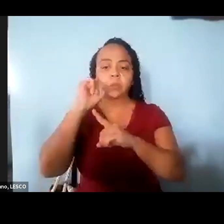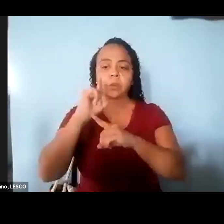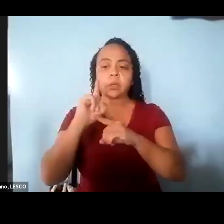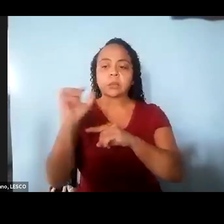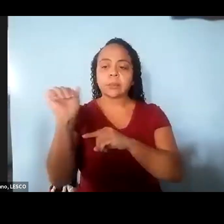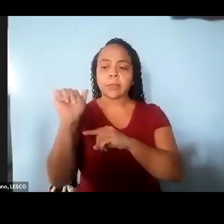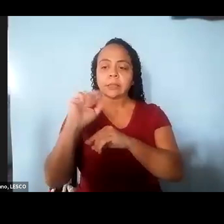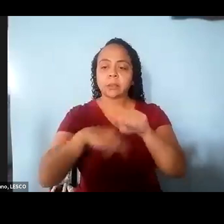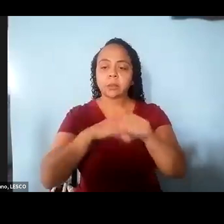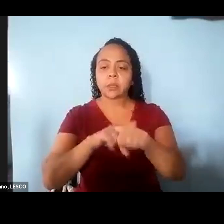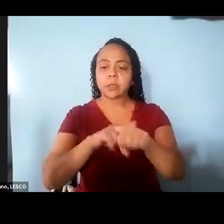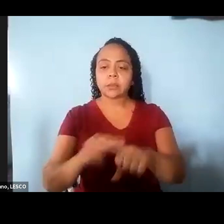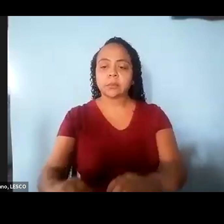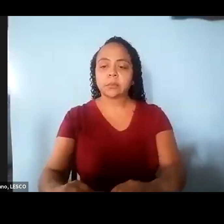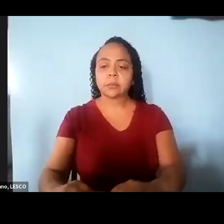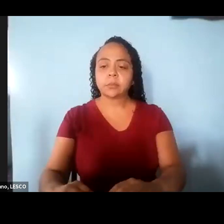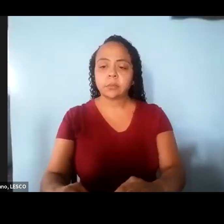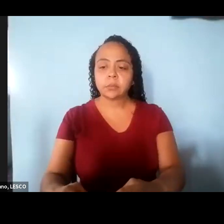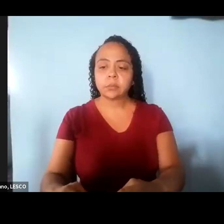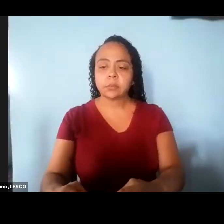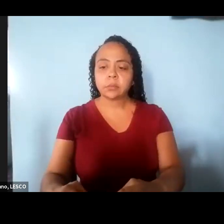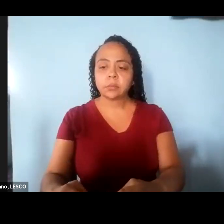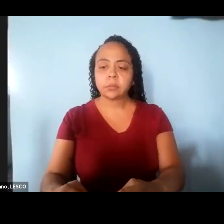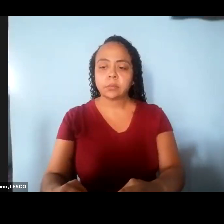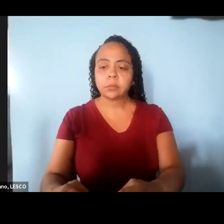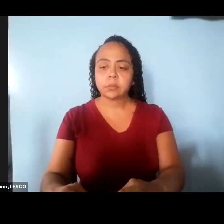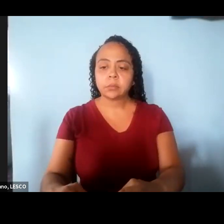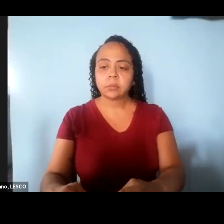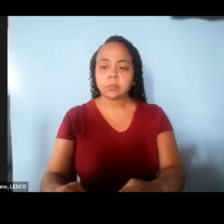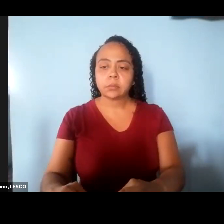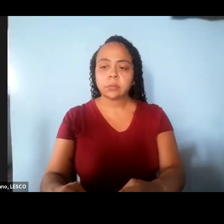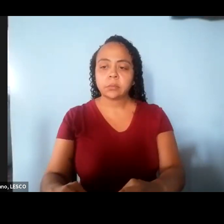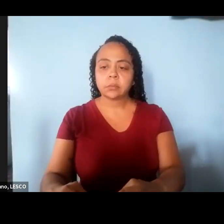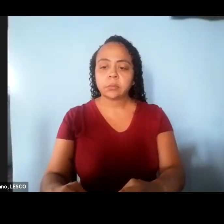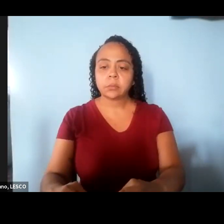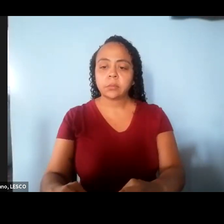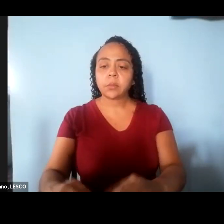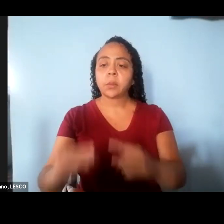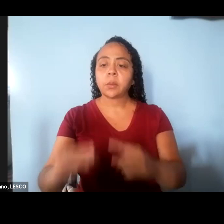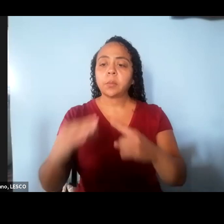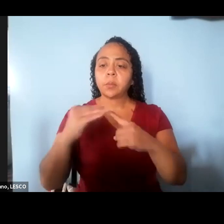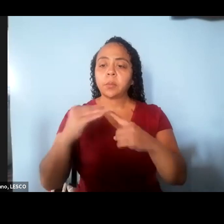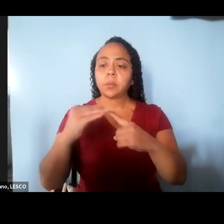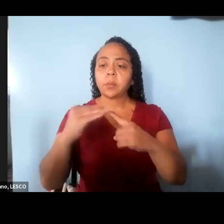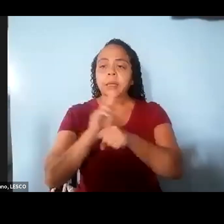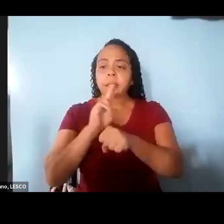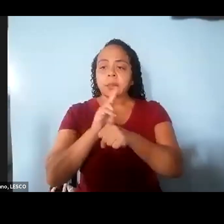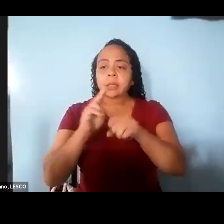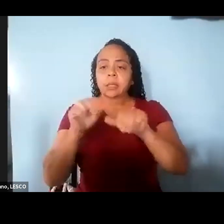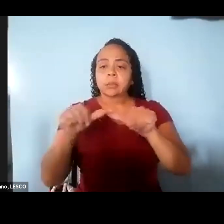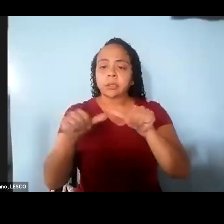origen humano quiero expresarles nuestro compromiso de priorizar e implementar acciones afirmativas